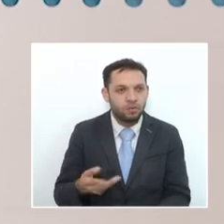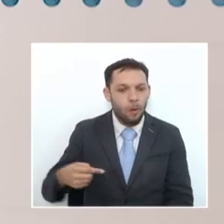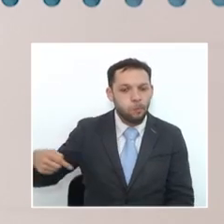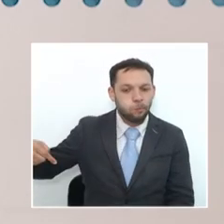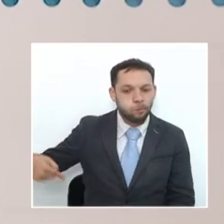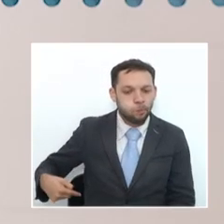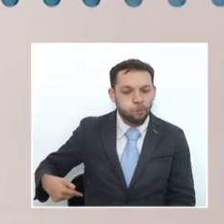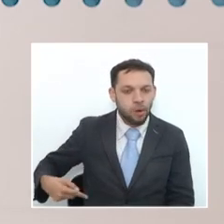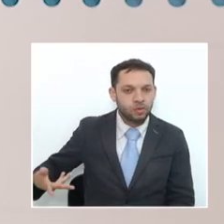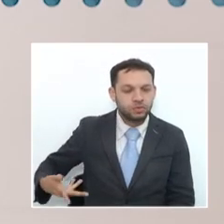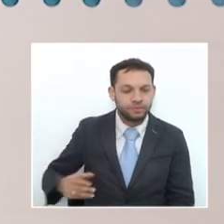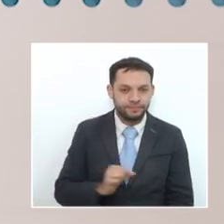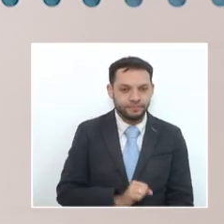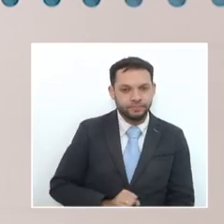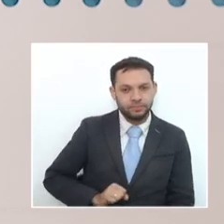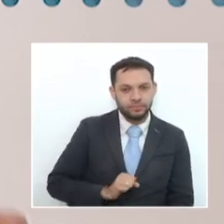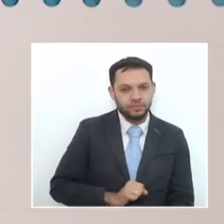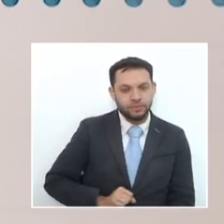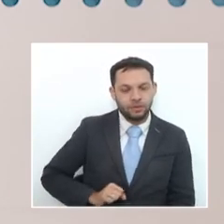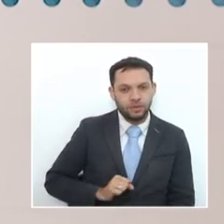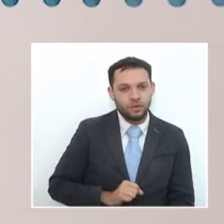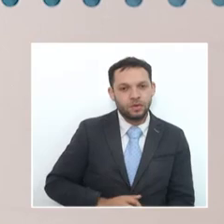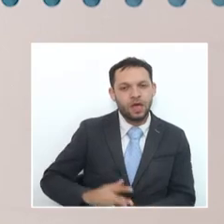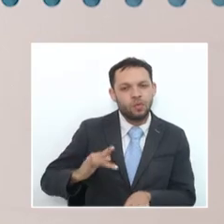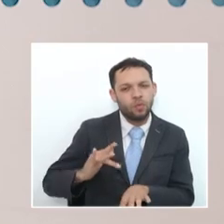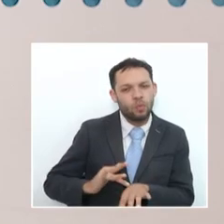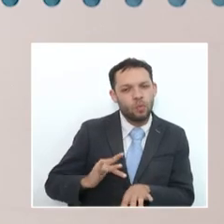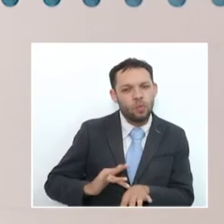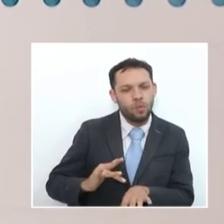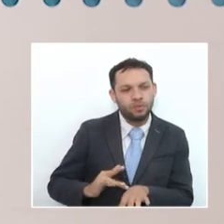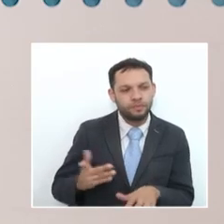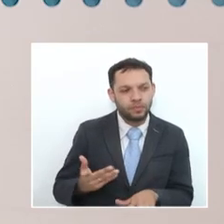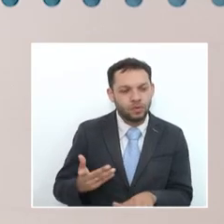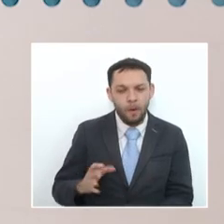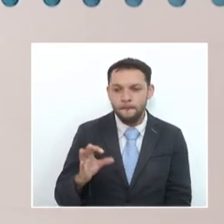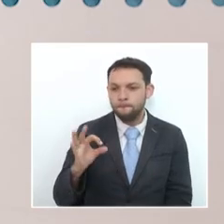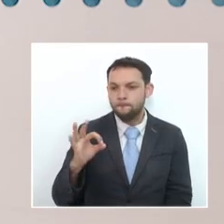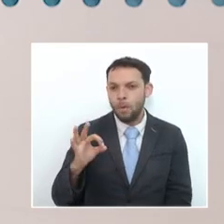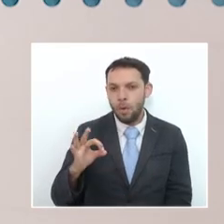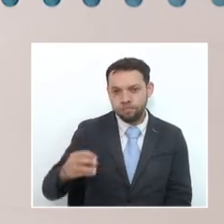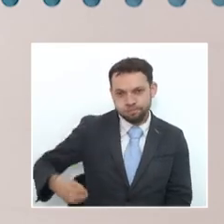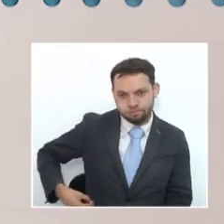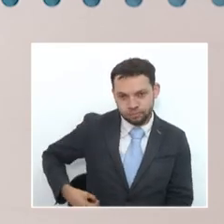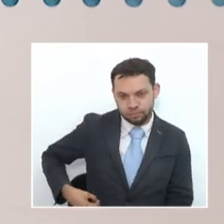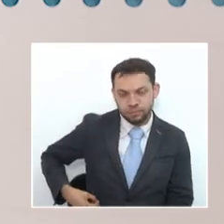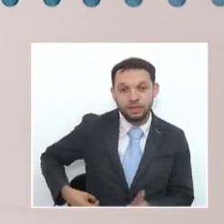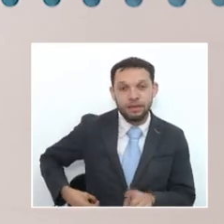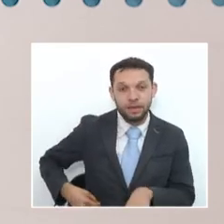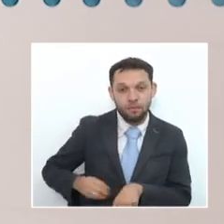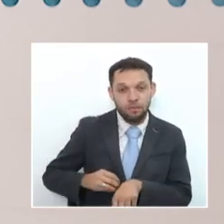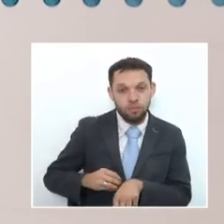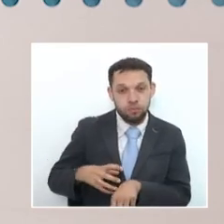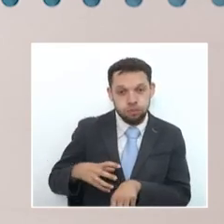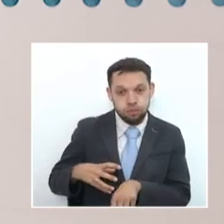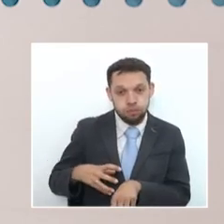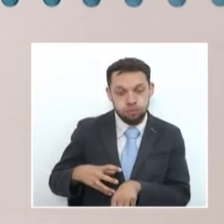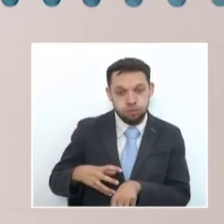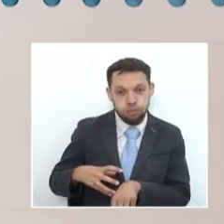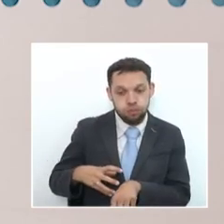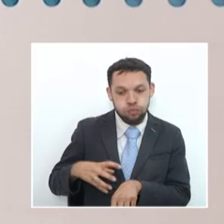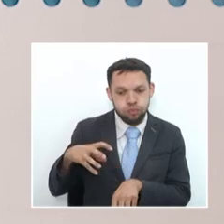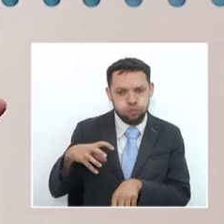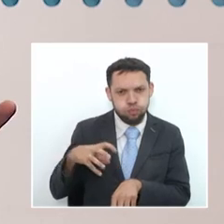La ecografía es muy importante porque uno puede tener el cálculo, pero también puede tener el riñón hinchado. Se llama